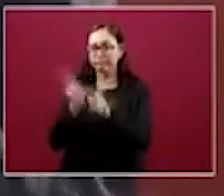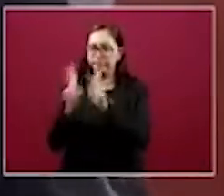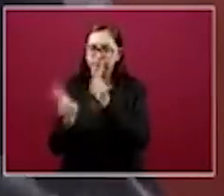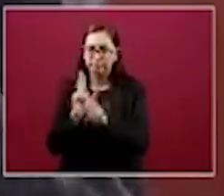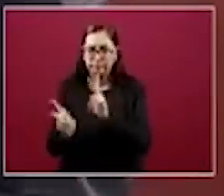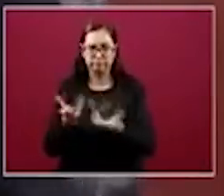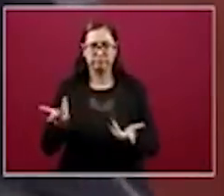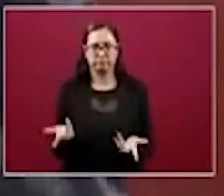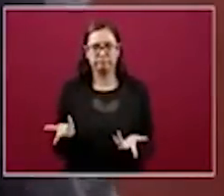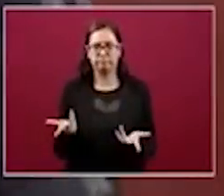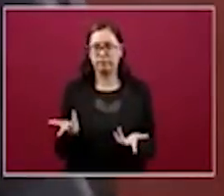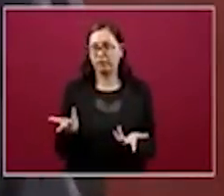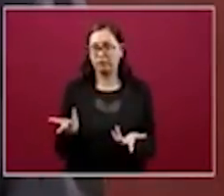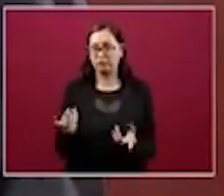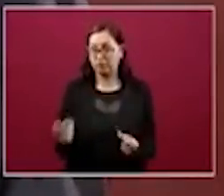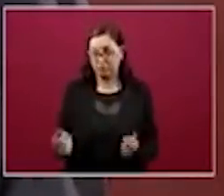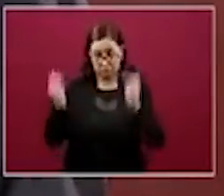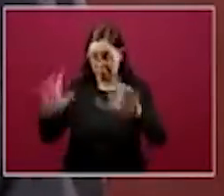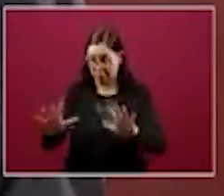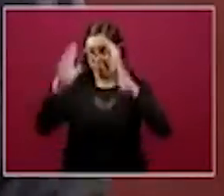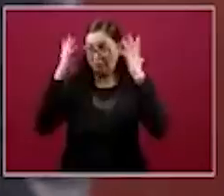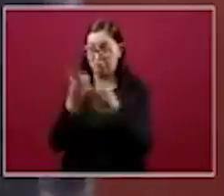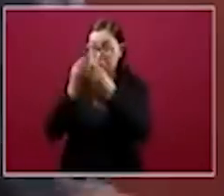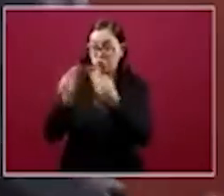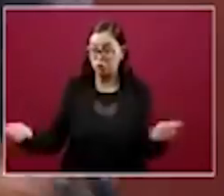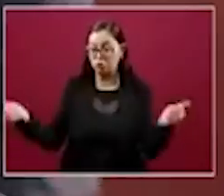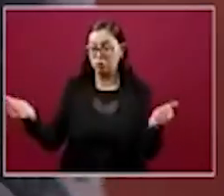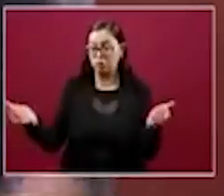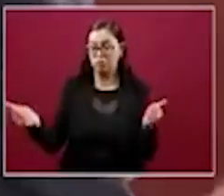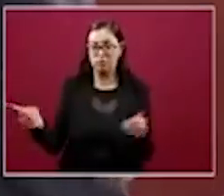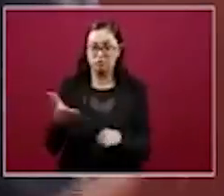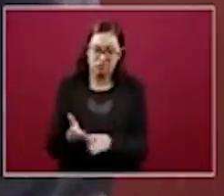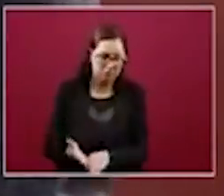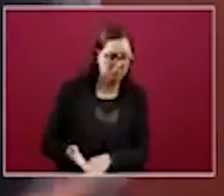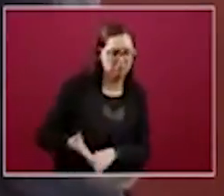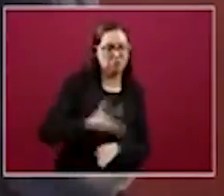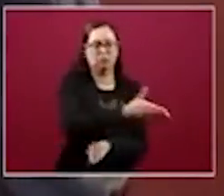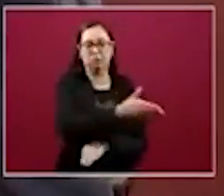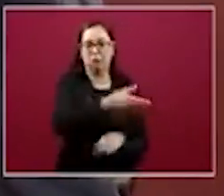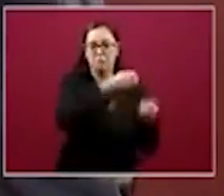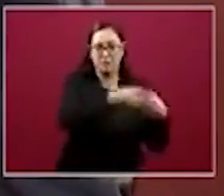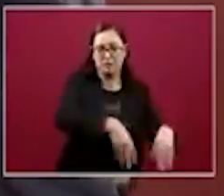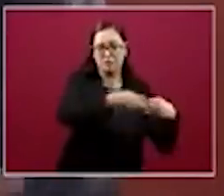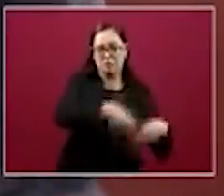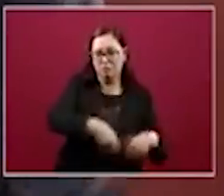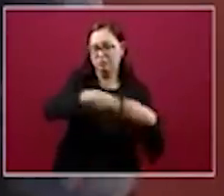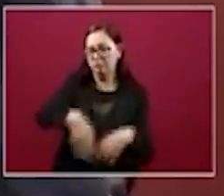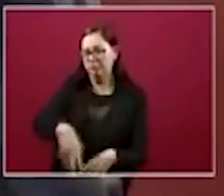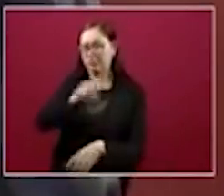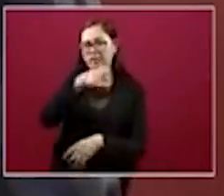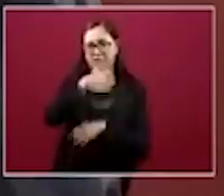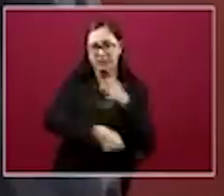no podemos de la noche a la mañana recuperar todo lo que perdió el salario en el